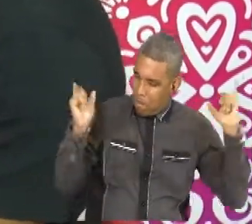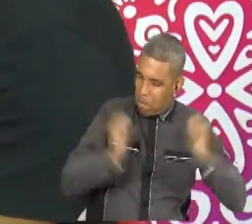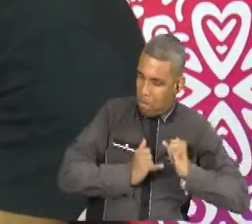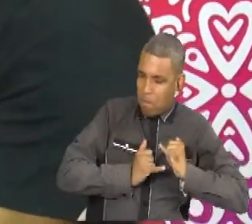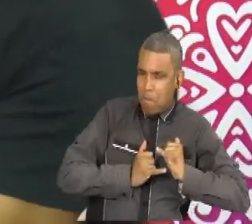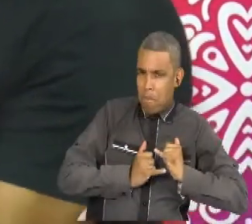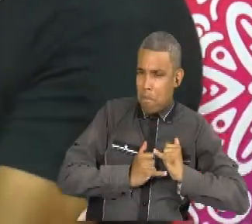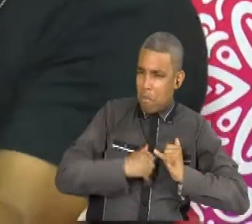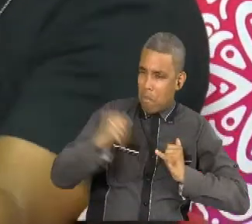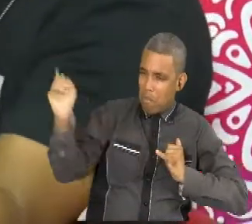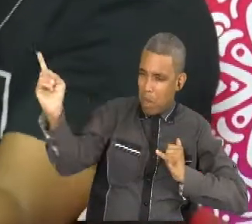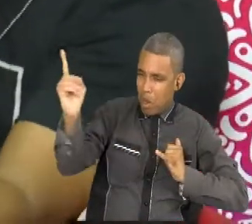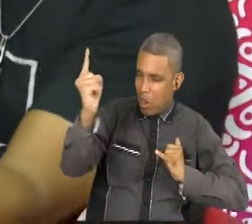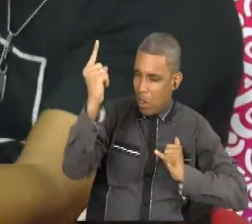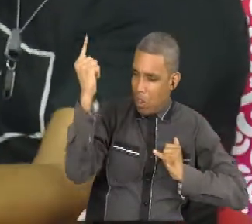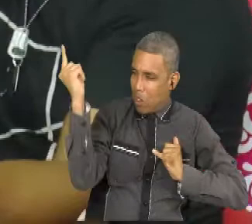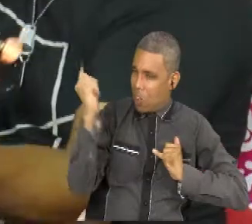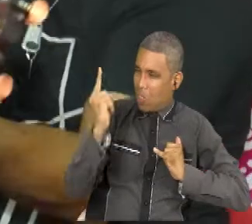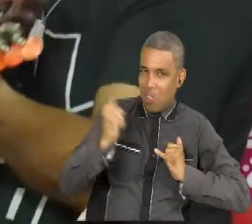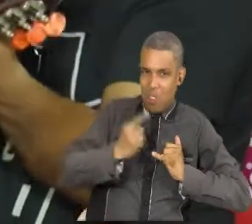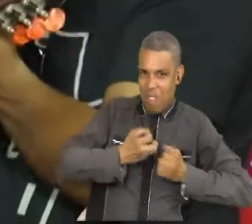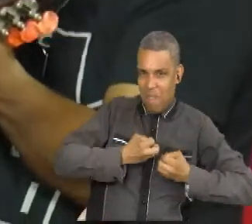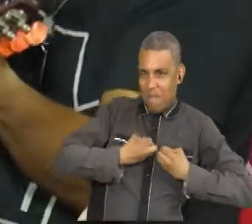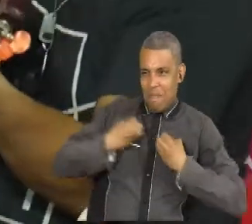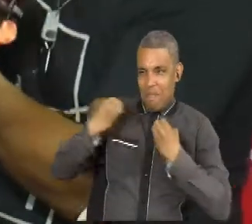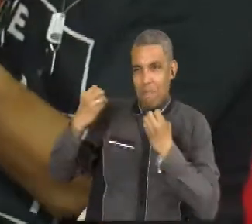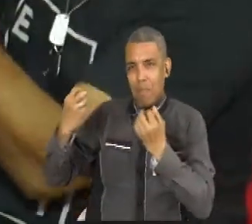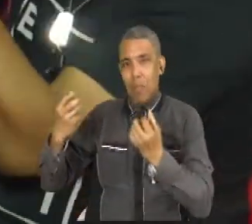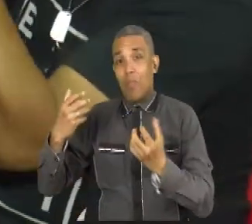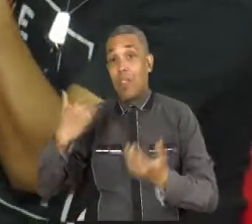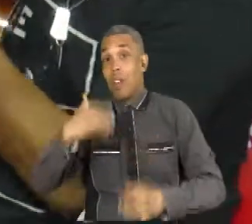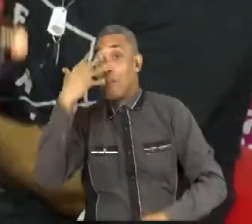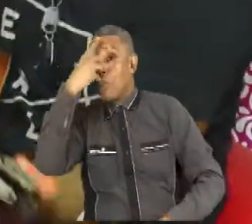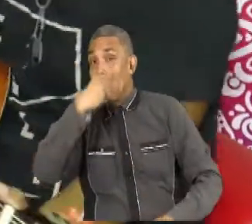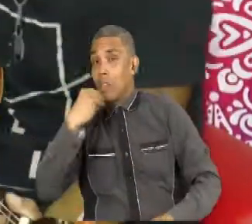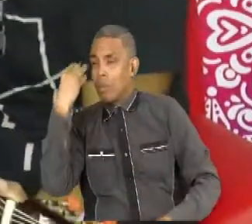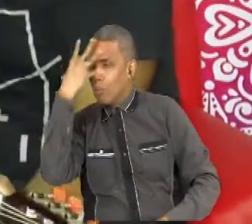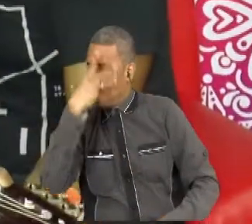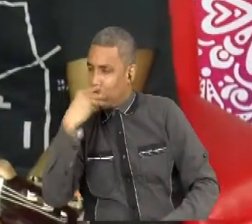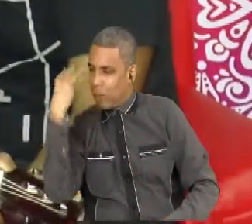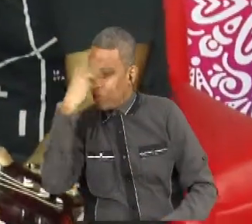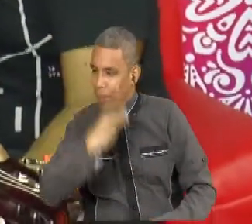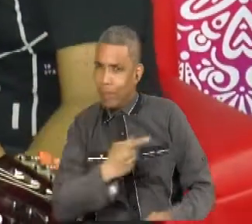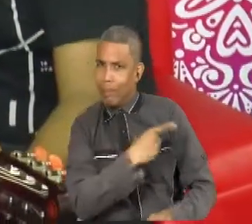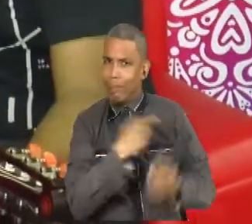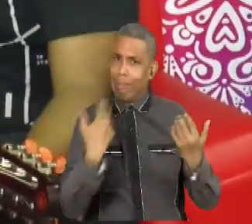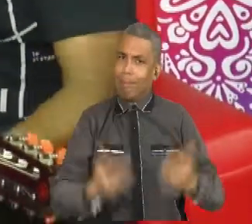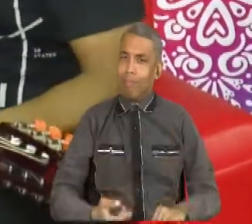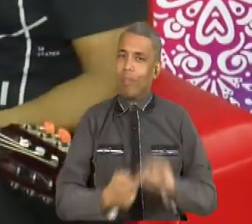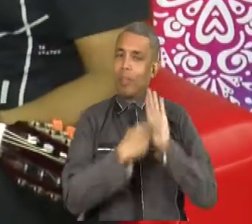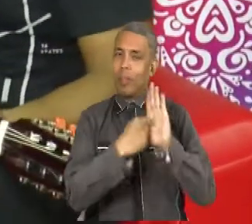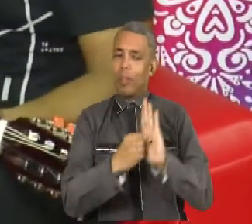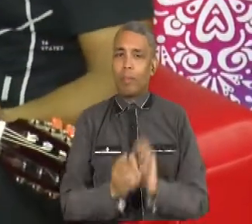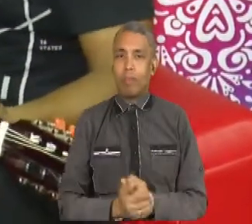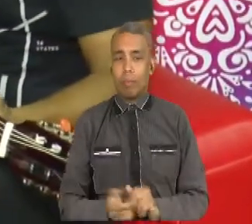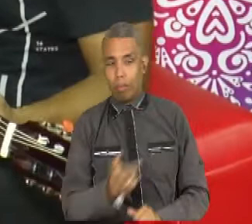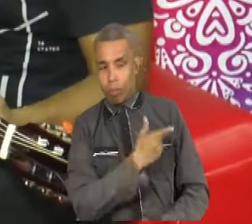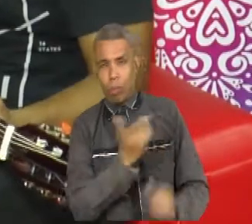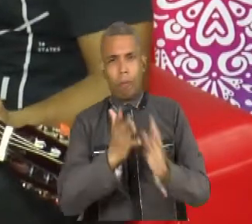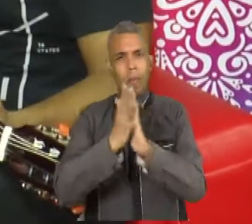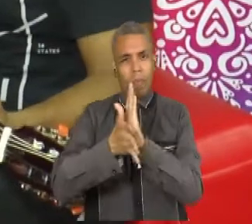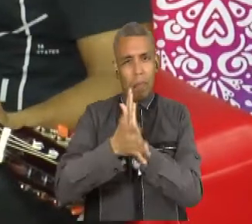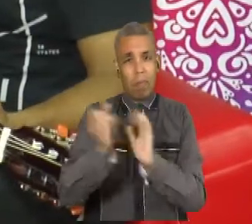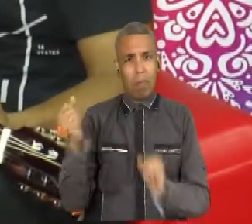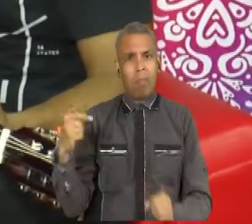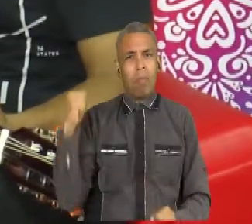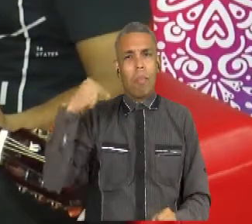mi alma. ¡Qué lindo, qué lindo, qué lindo! Entonces, rápidamente, hazle la invitación a nuestros televidentes para que vengan aquí a